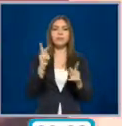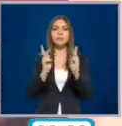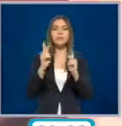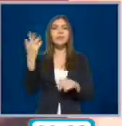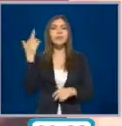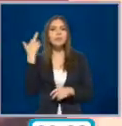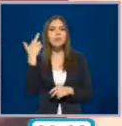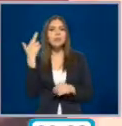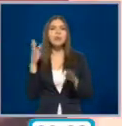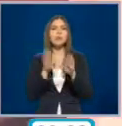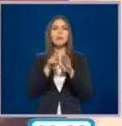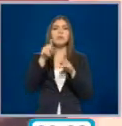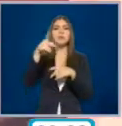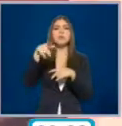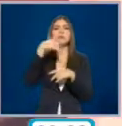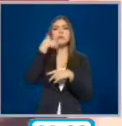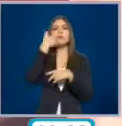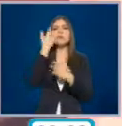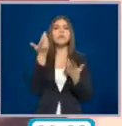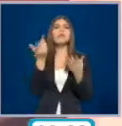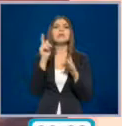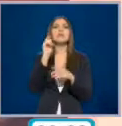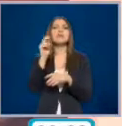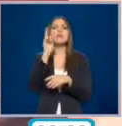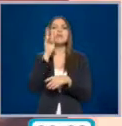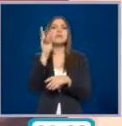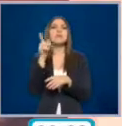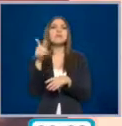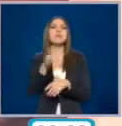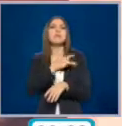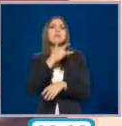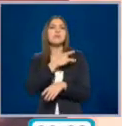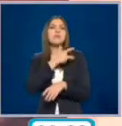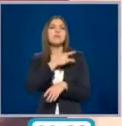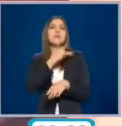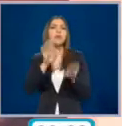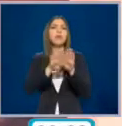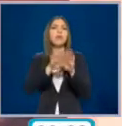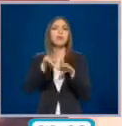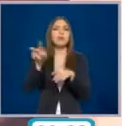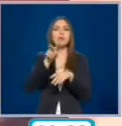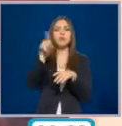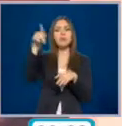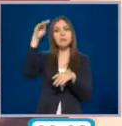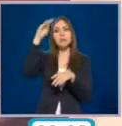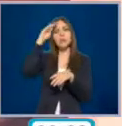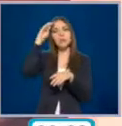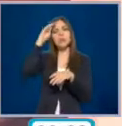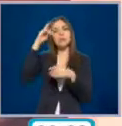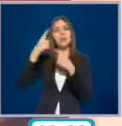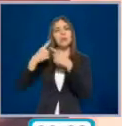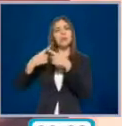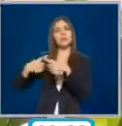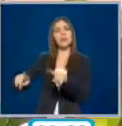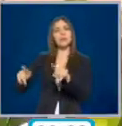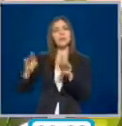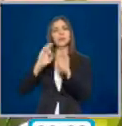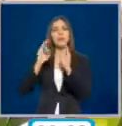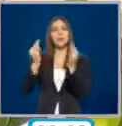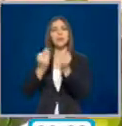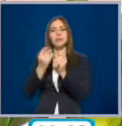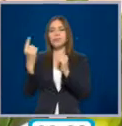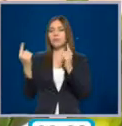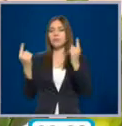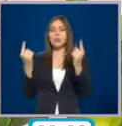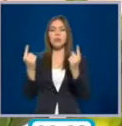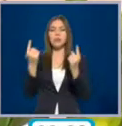tener una visión abierta, claro. De que otra persona piensa y ve distinto a mí. Entonces, todo esto se va desarrollando